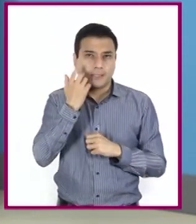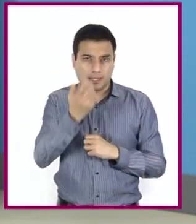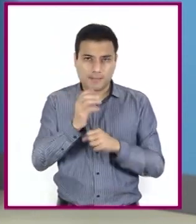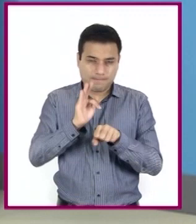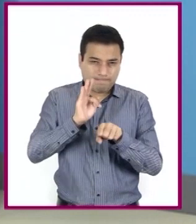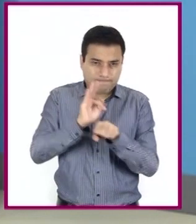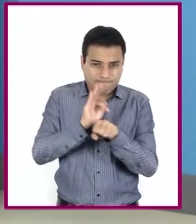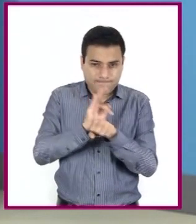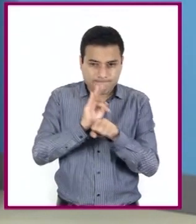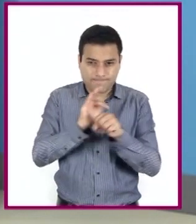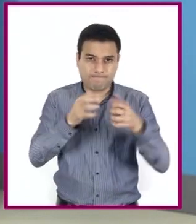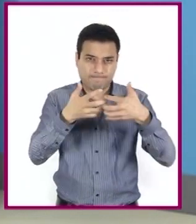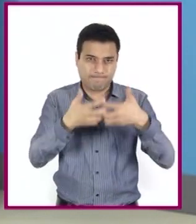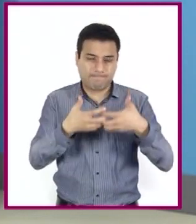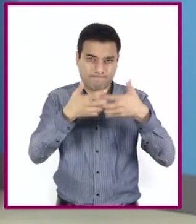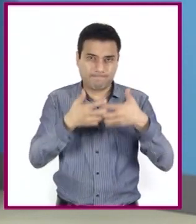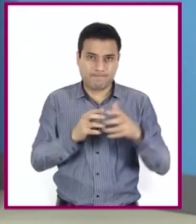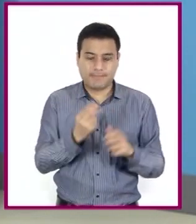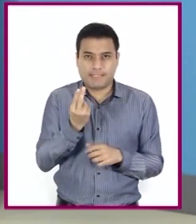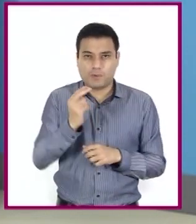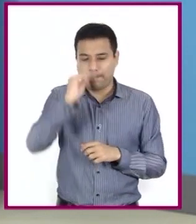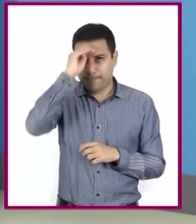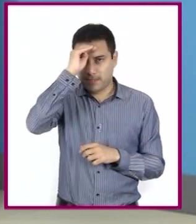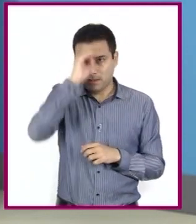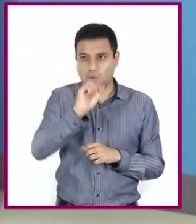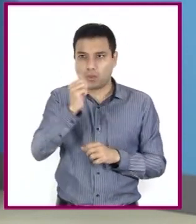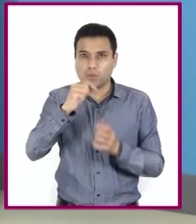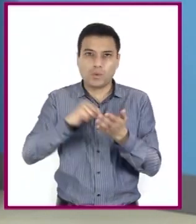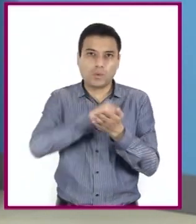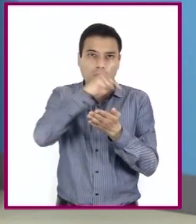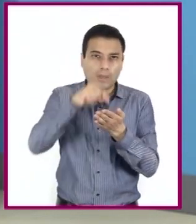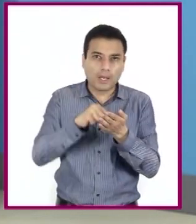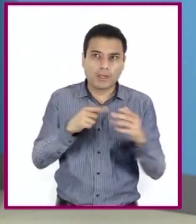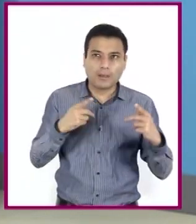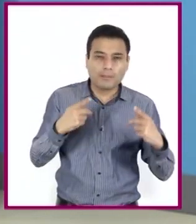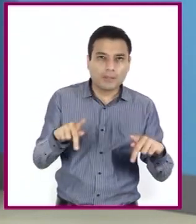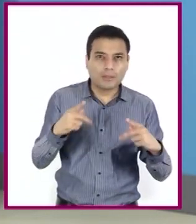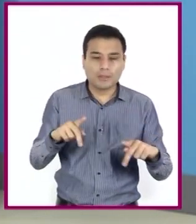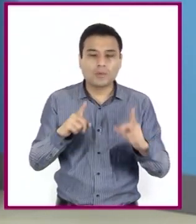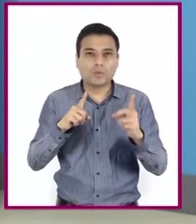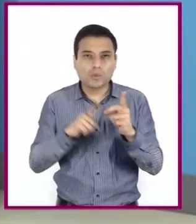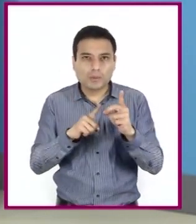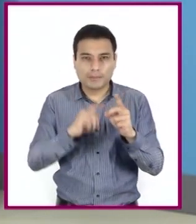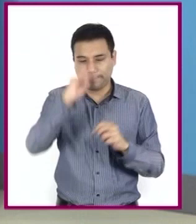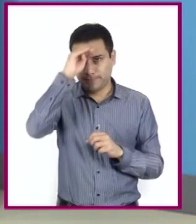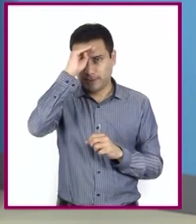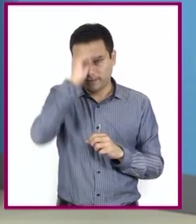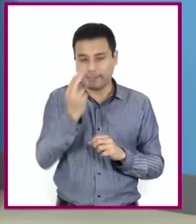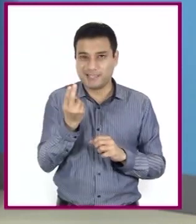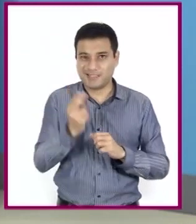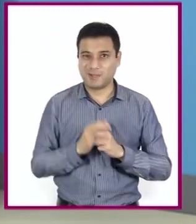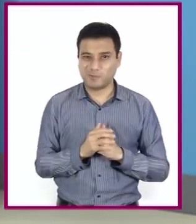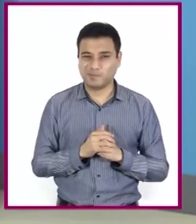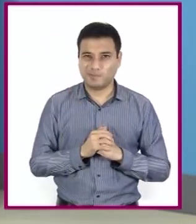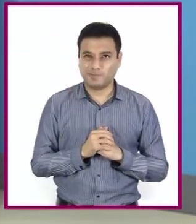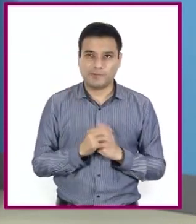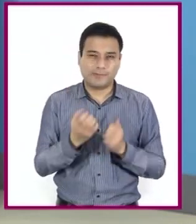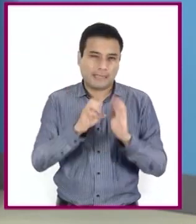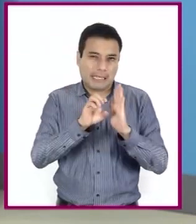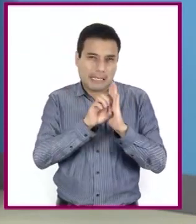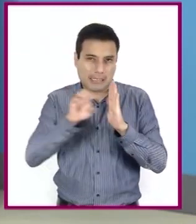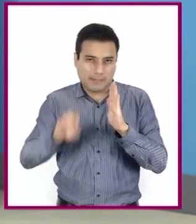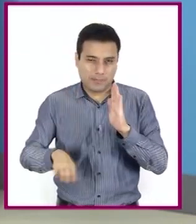lo que era necesario buscar otros mercados en otras zonas del mundo, aún sin explorar como